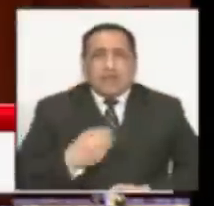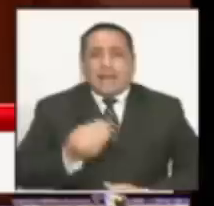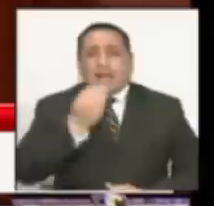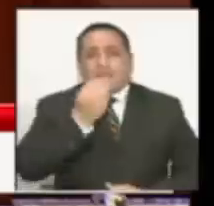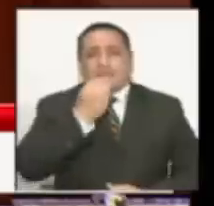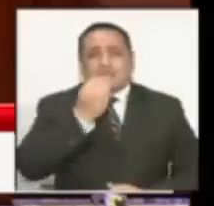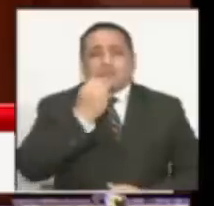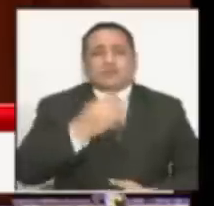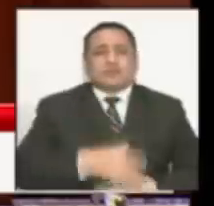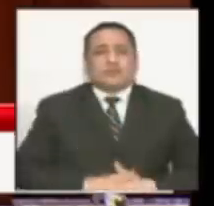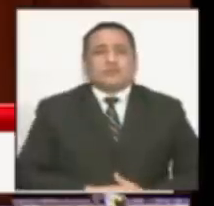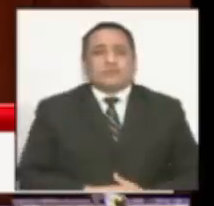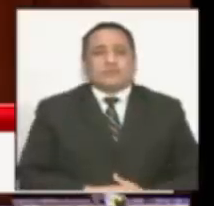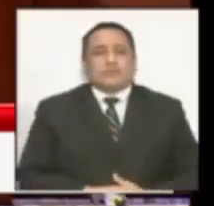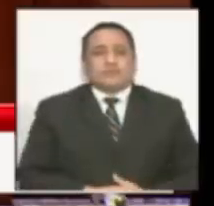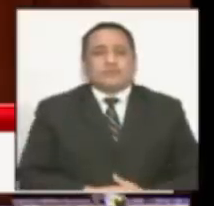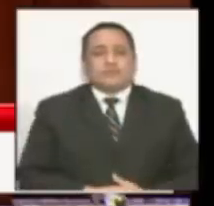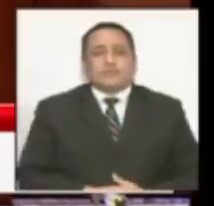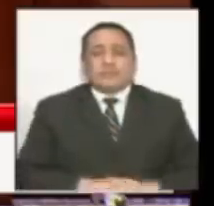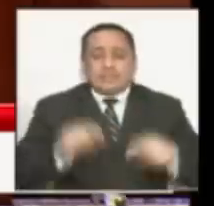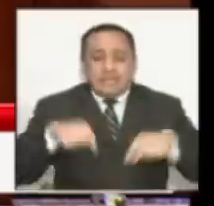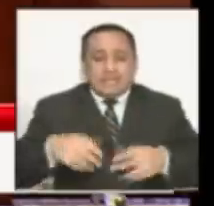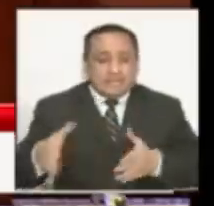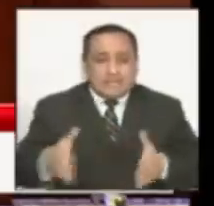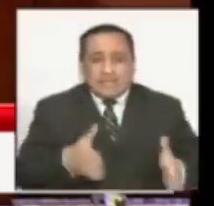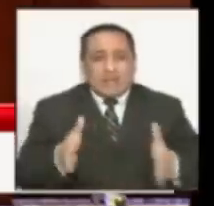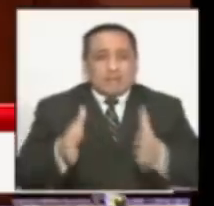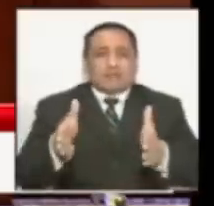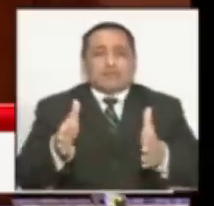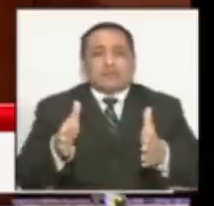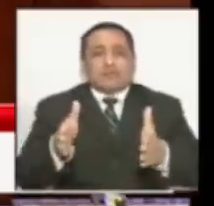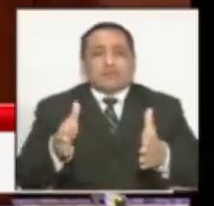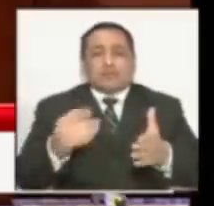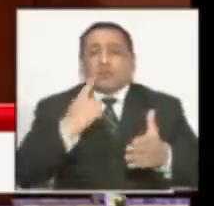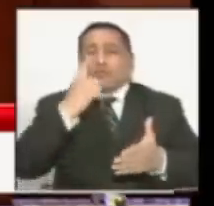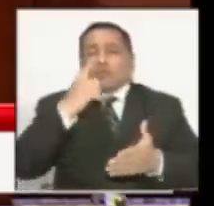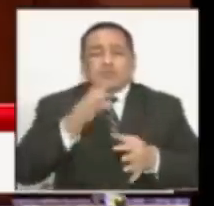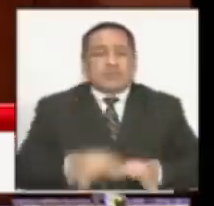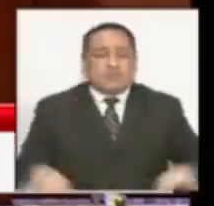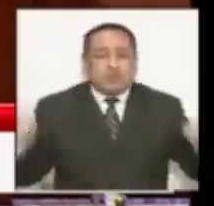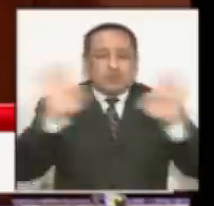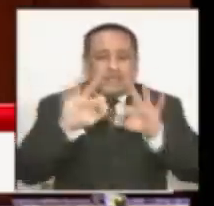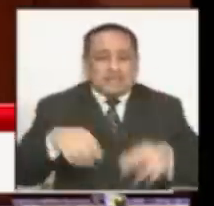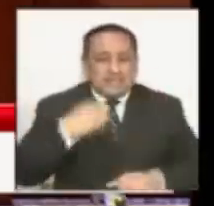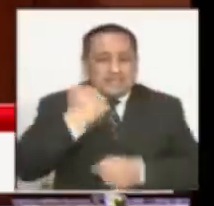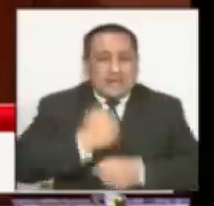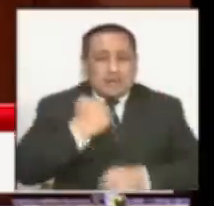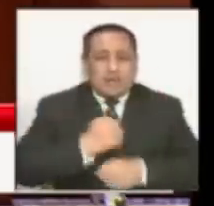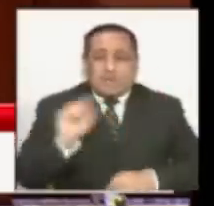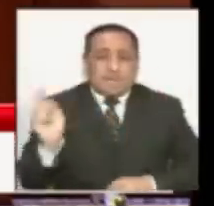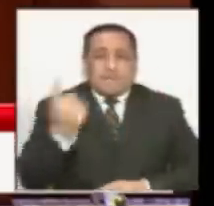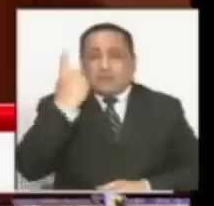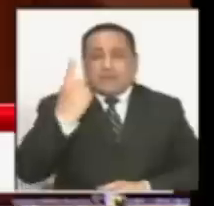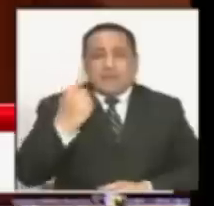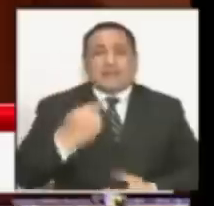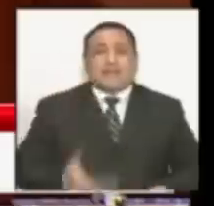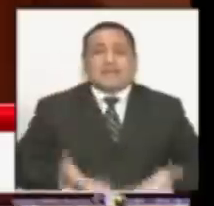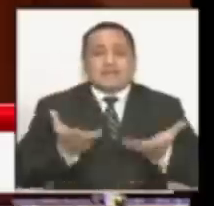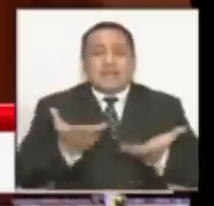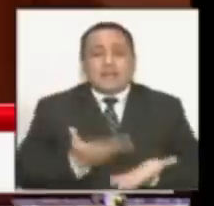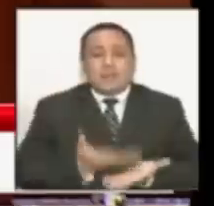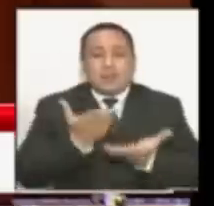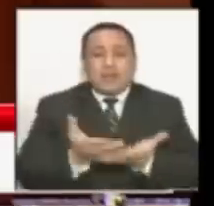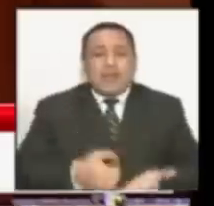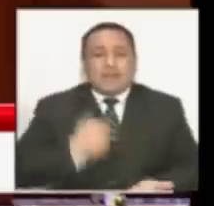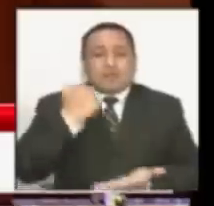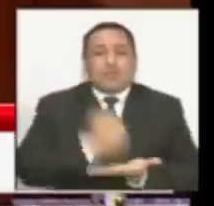alimentación. Y en ese sentido, una de las primeras tareas, siguiendo lo que ha planteado